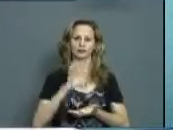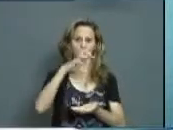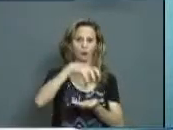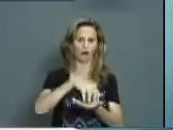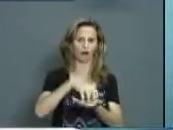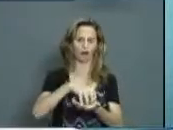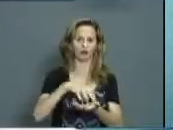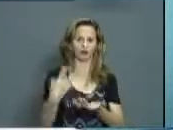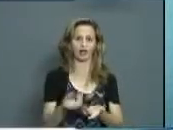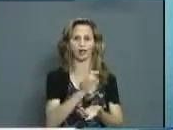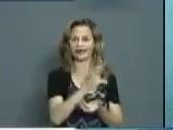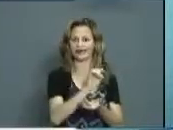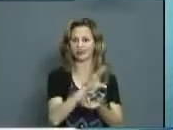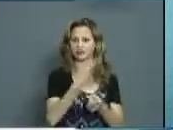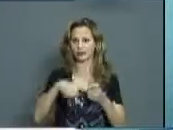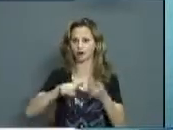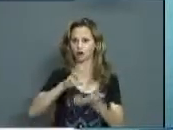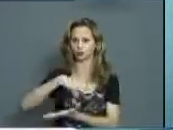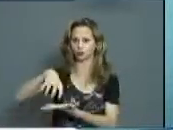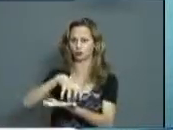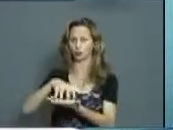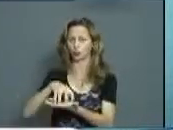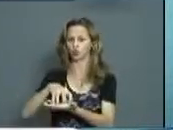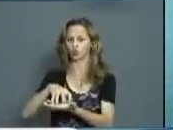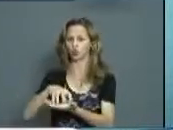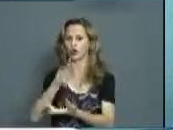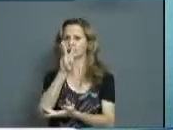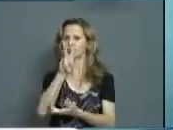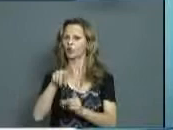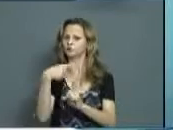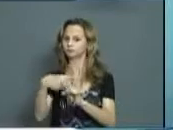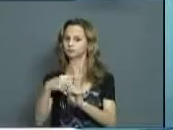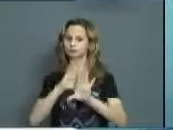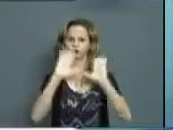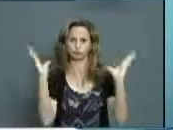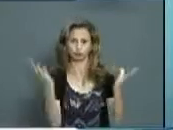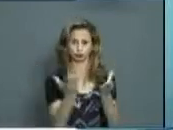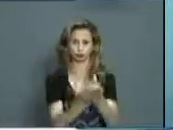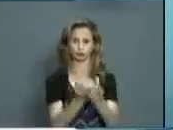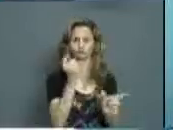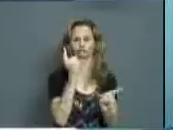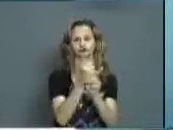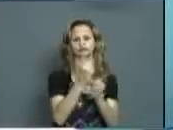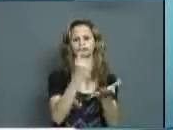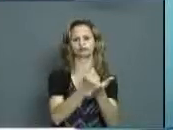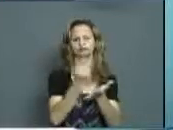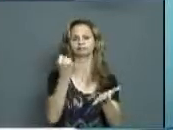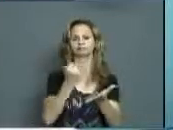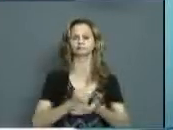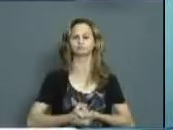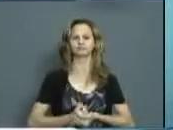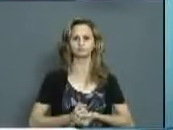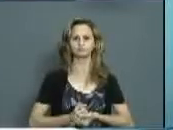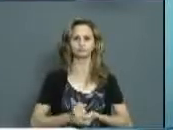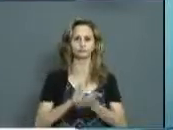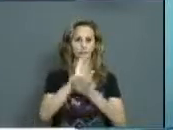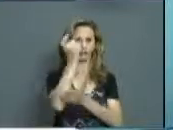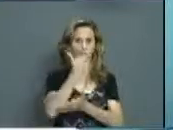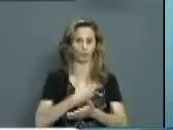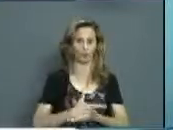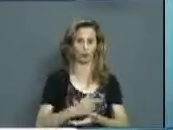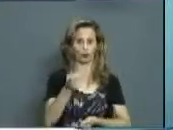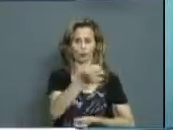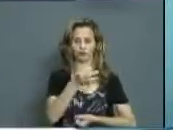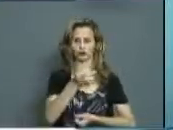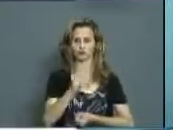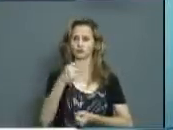Arderí, 15 casos. Y del área de salud, Hermanos Carbó, 2 pacientes, todos contactos de confirmados. Seguimos. Municipio de Moa, que ha bajado